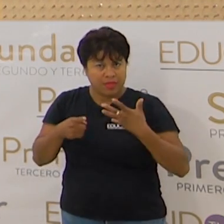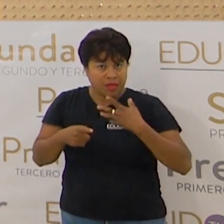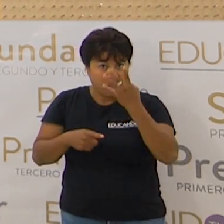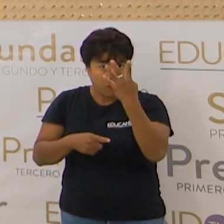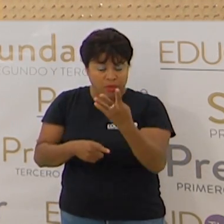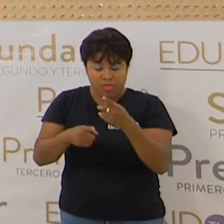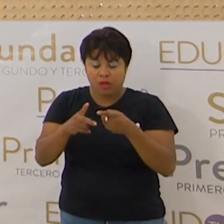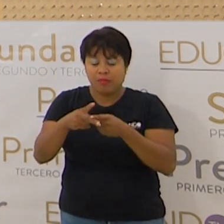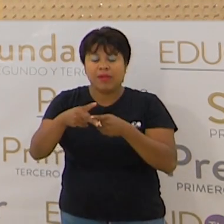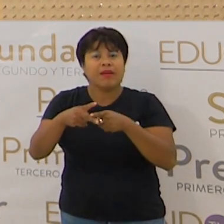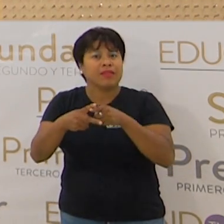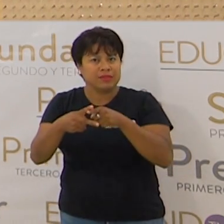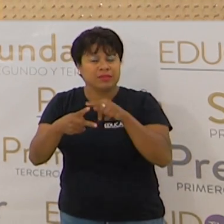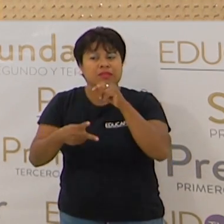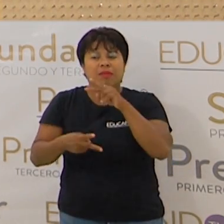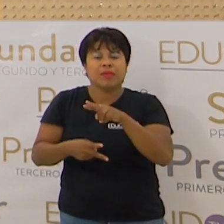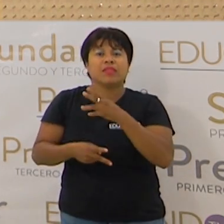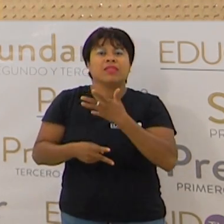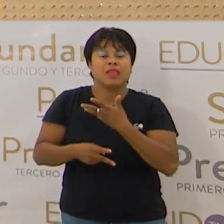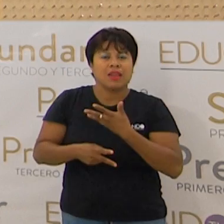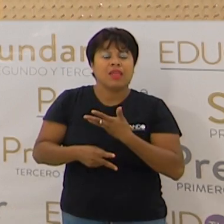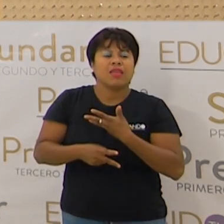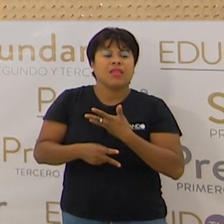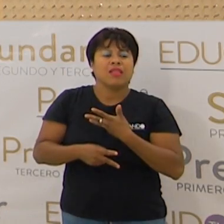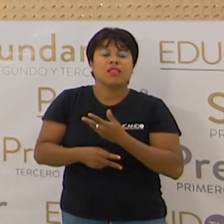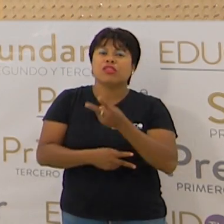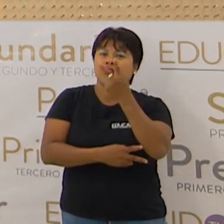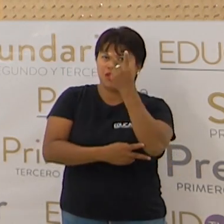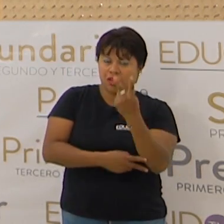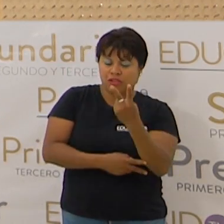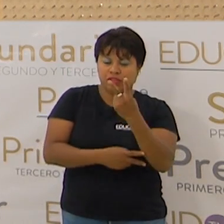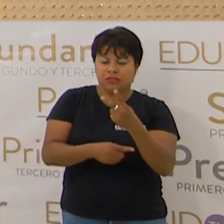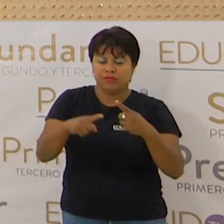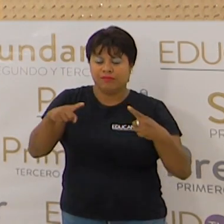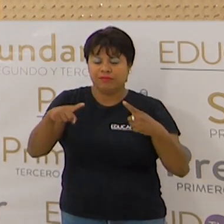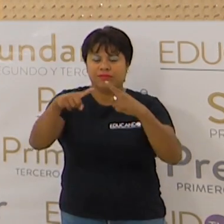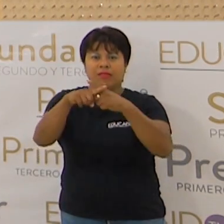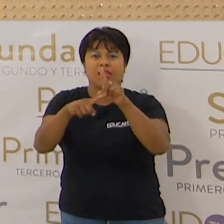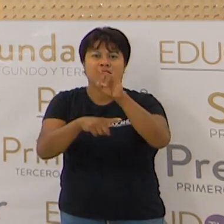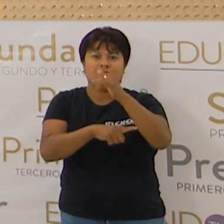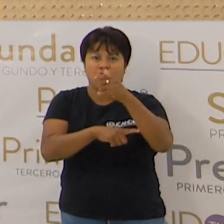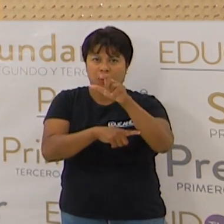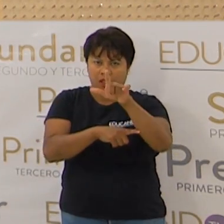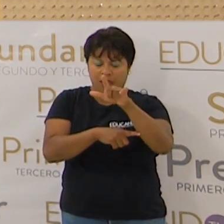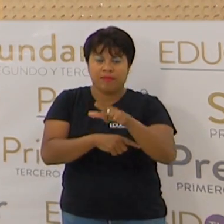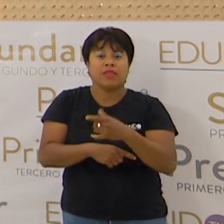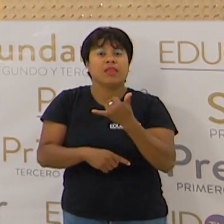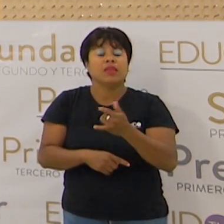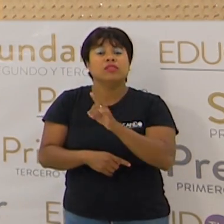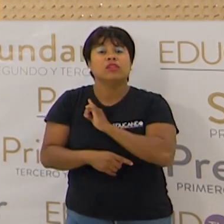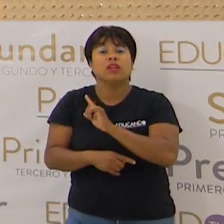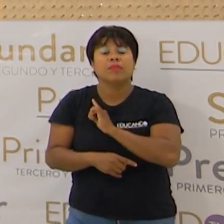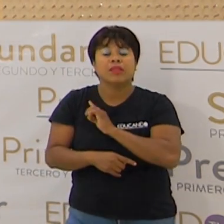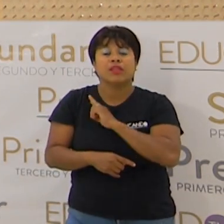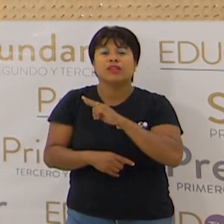4 vértices, por lo tanto también tendría 2 diagonales. Y